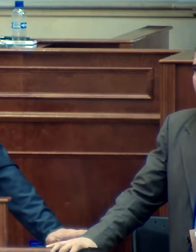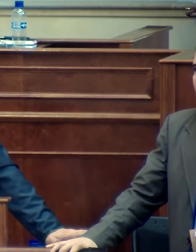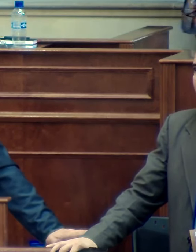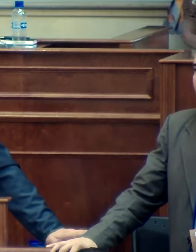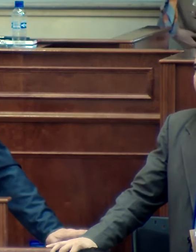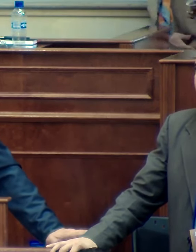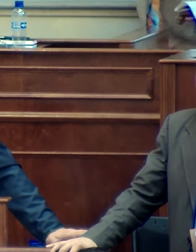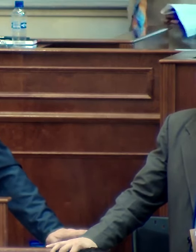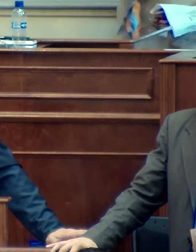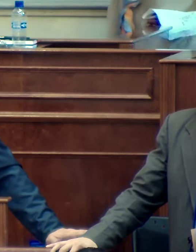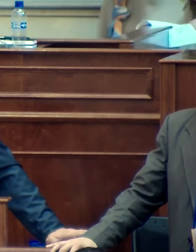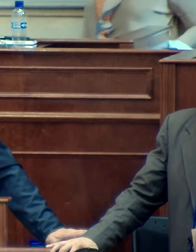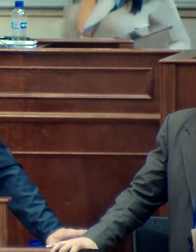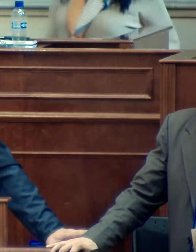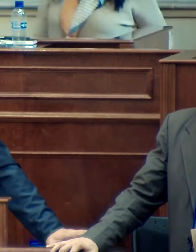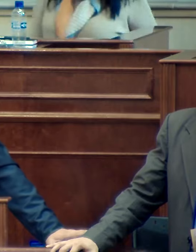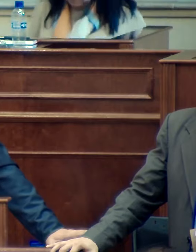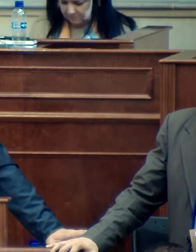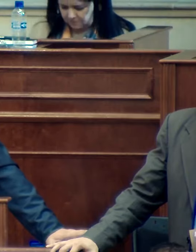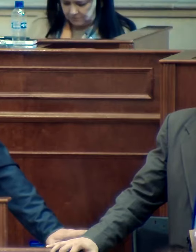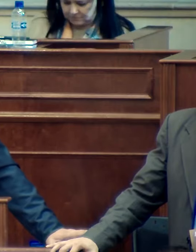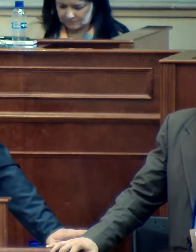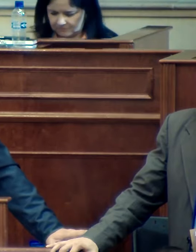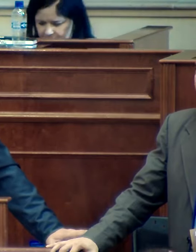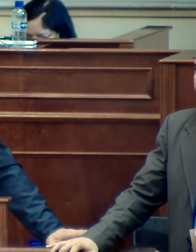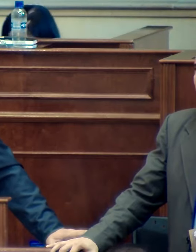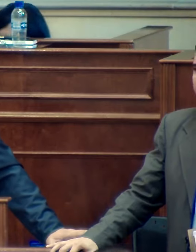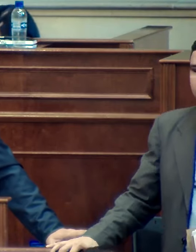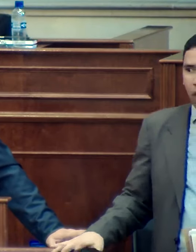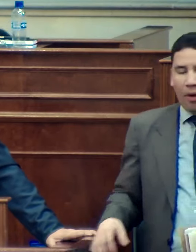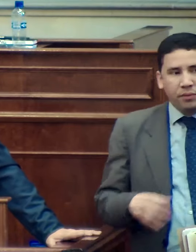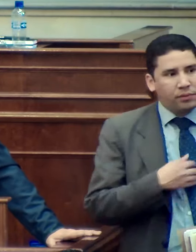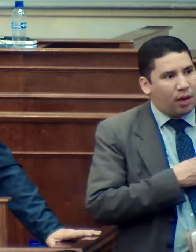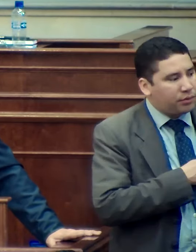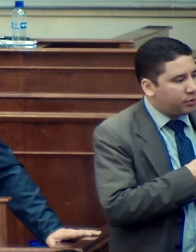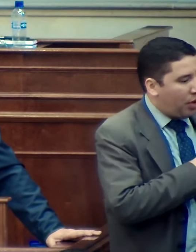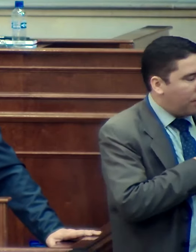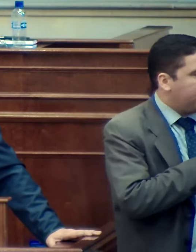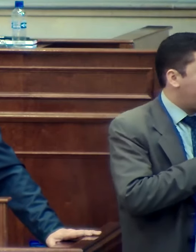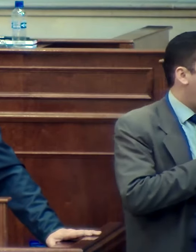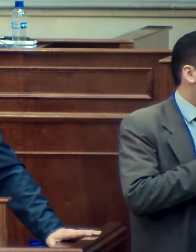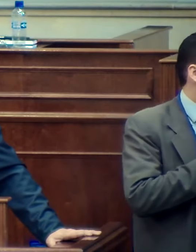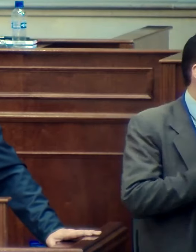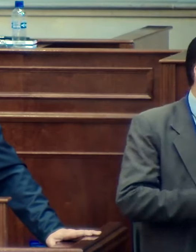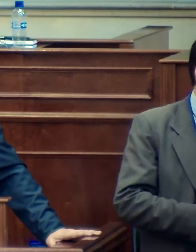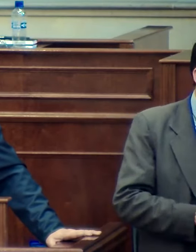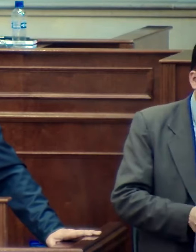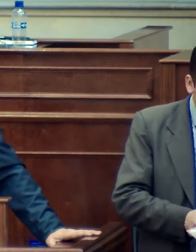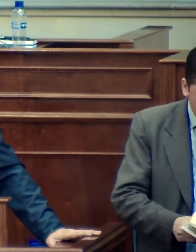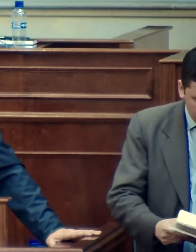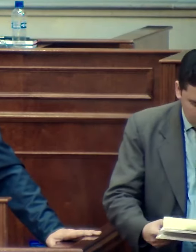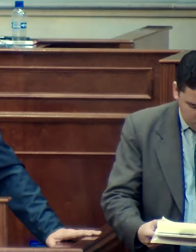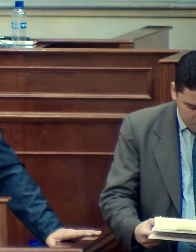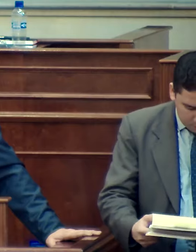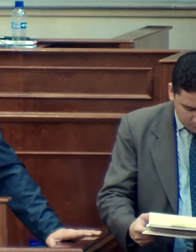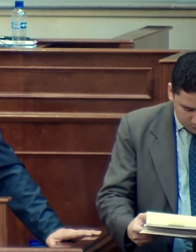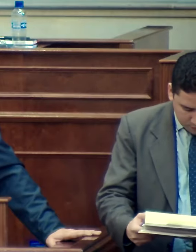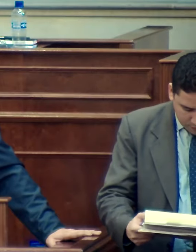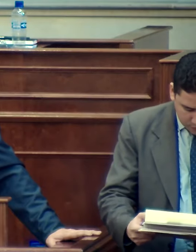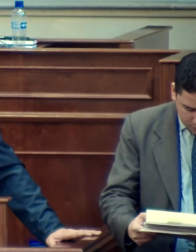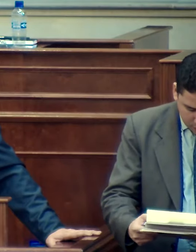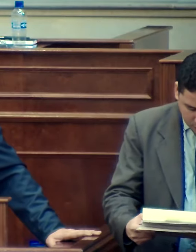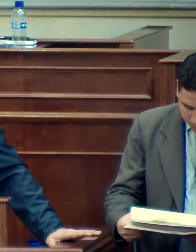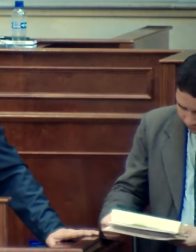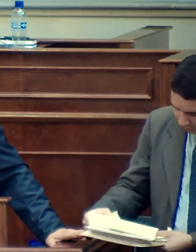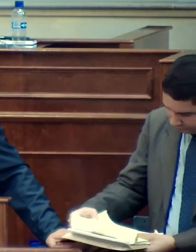primera vuelta para que los retiren y que solamente procedamos a votar los impedimentos de aquellos